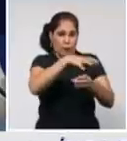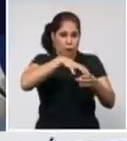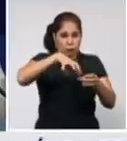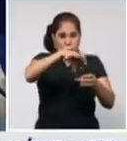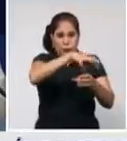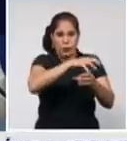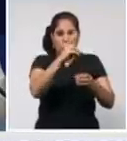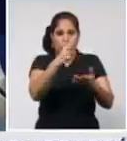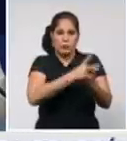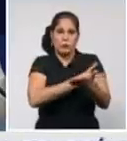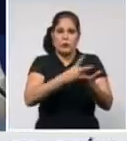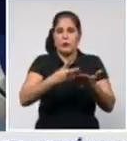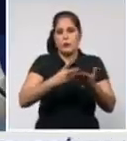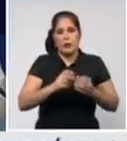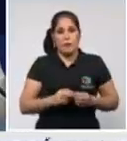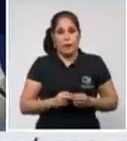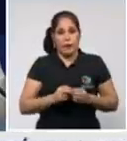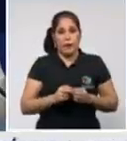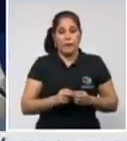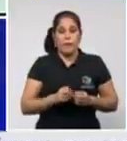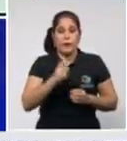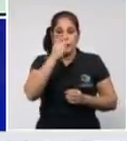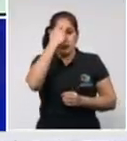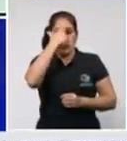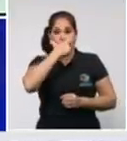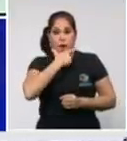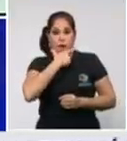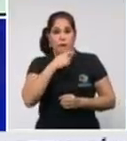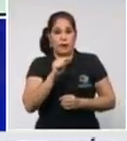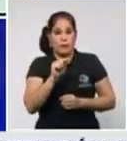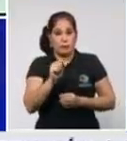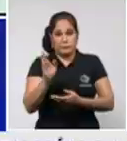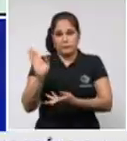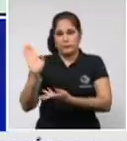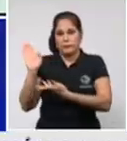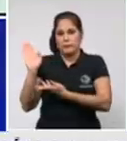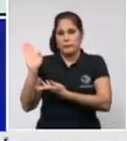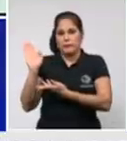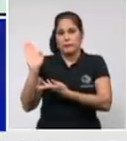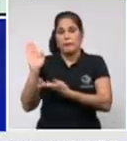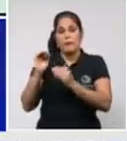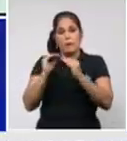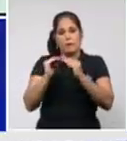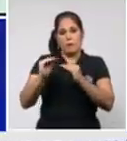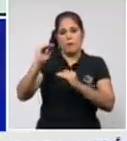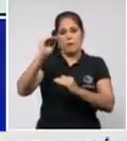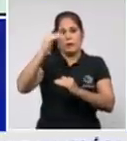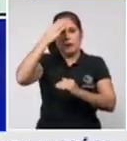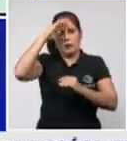días, pues Ciego de Ávila mantiene la más alta de Cuba,